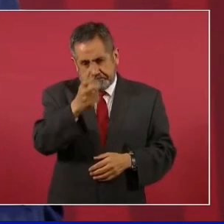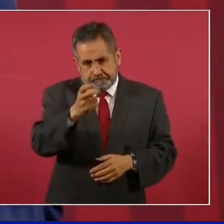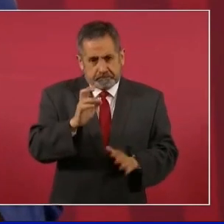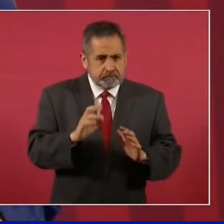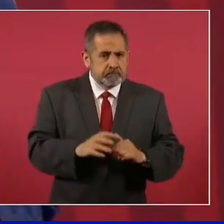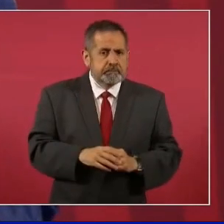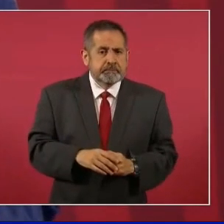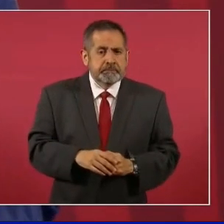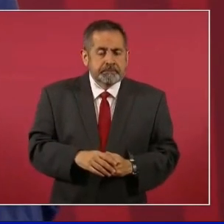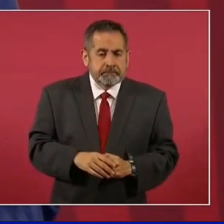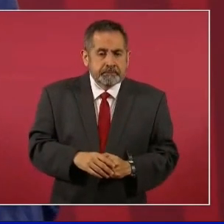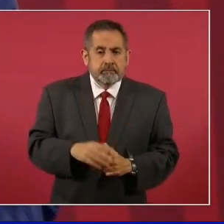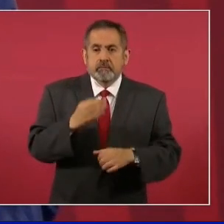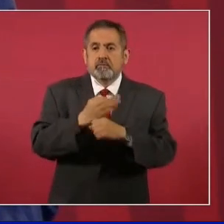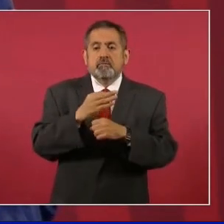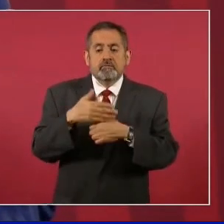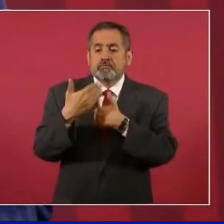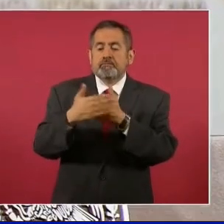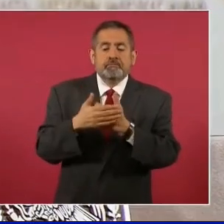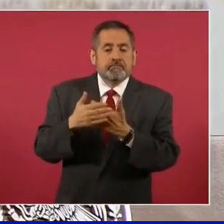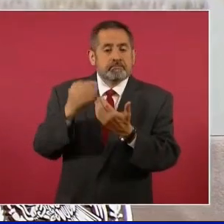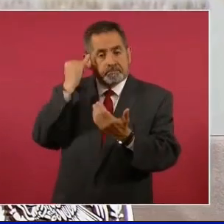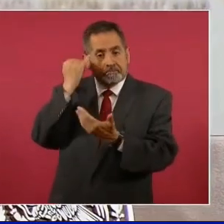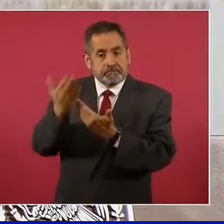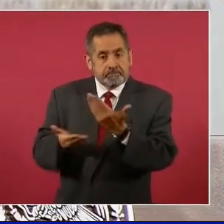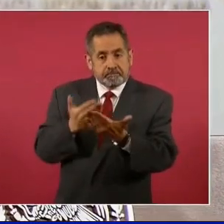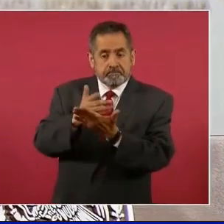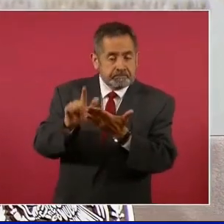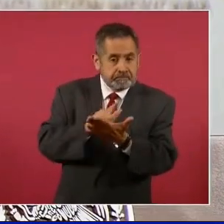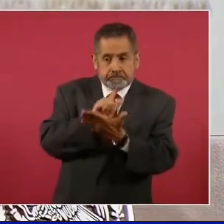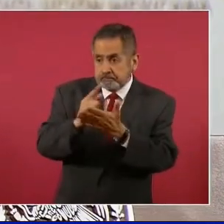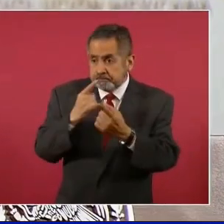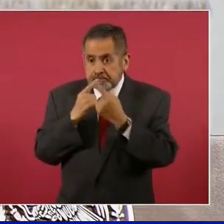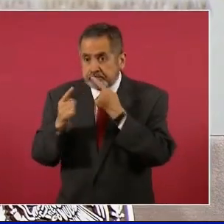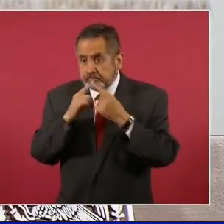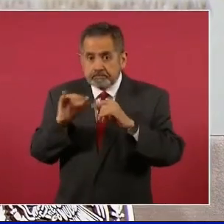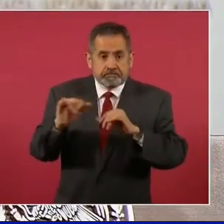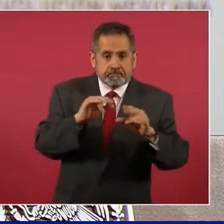a ser debatida en el Congreso